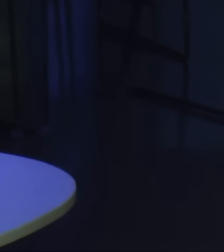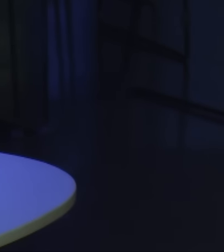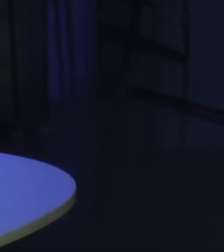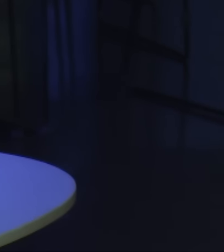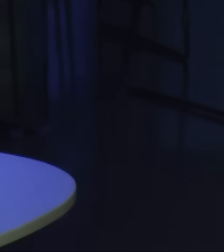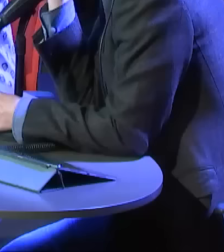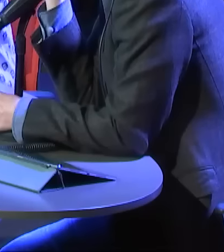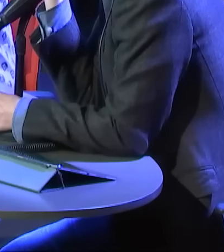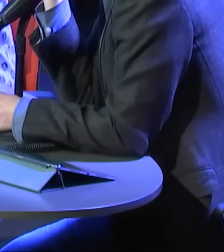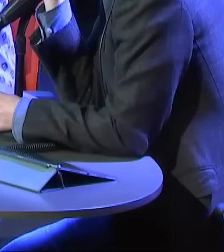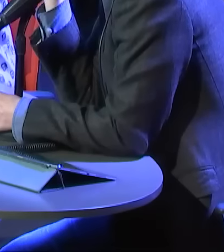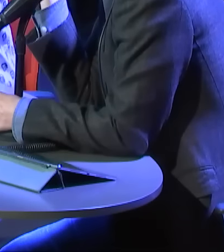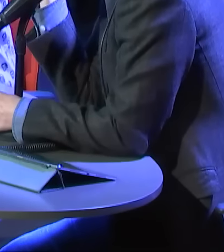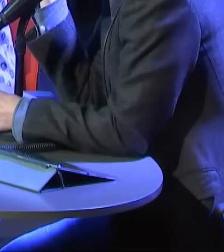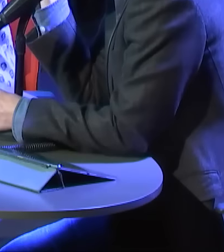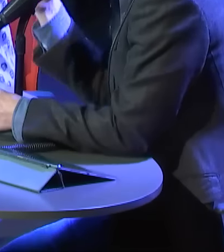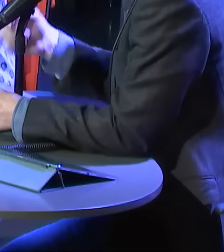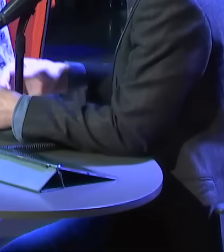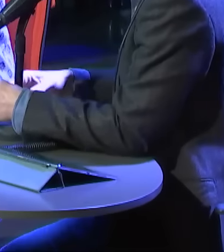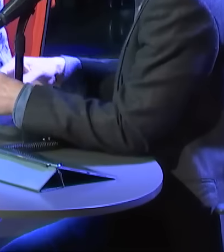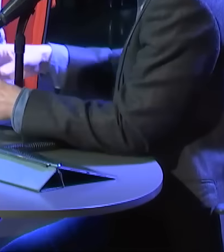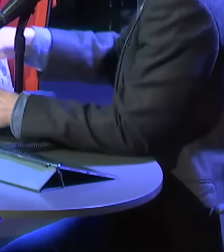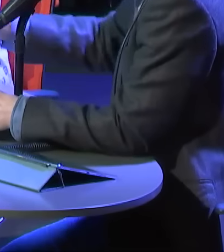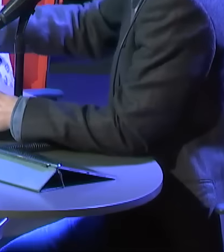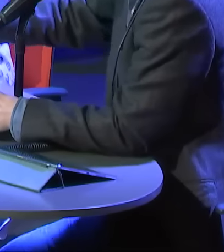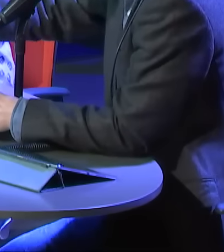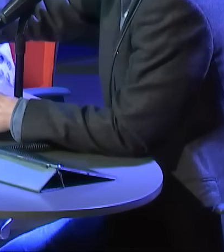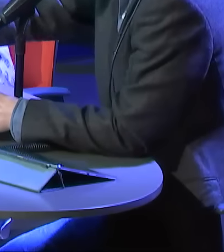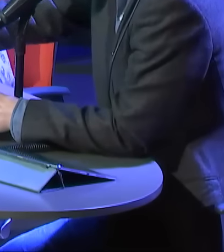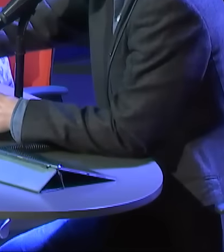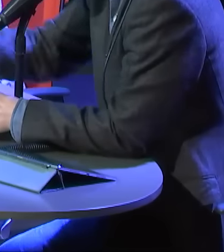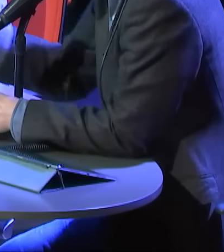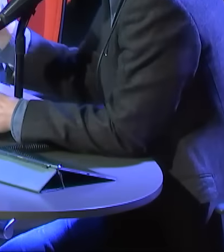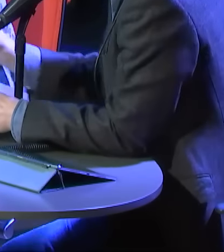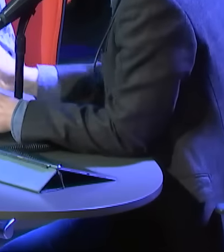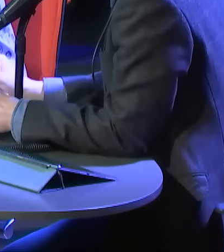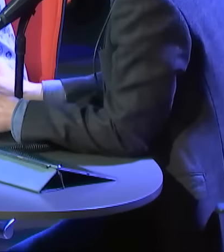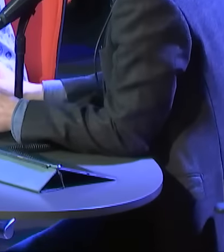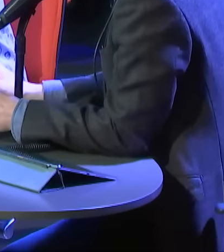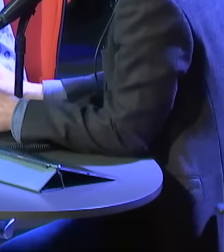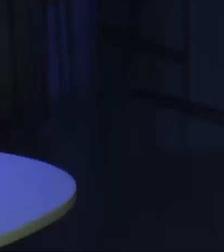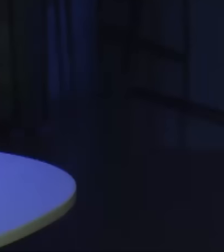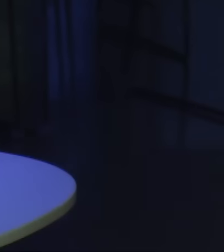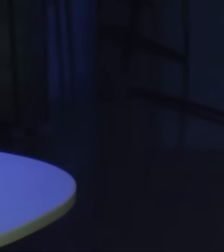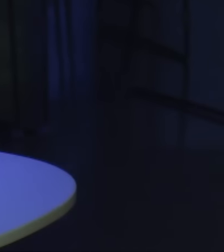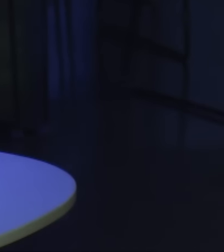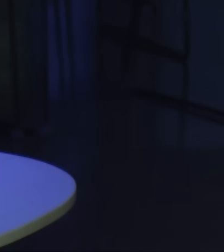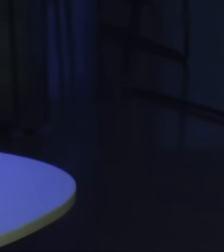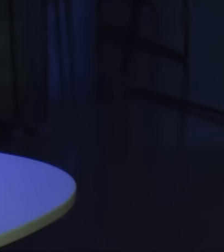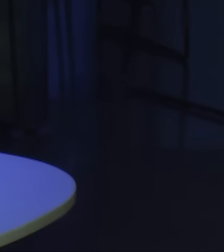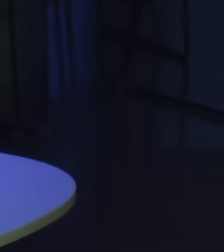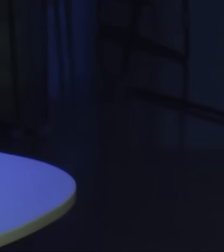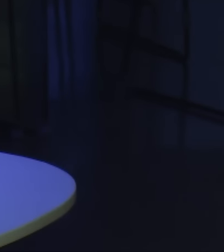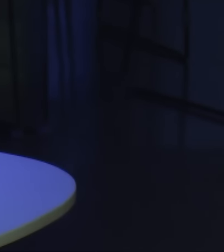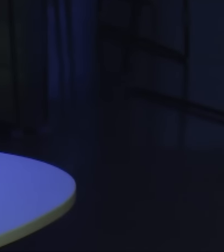es estremecedora, ¿eh? Después de esto, la lista de Schiller os va a parecer una comedia romántica, os lo digo, ¿eh? Y ha aparecido Javier con una bolsa de